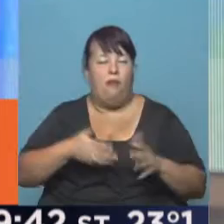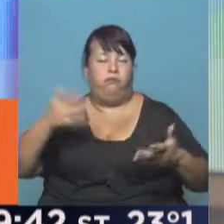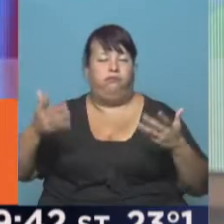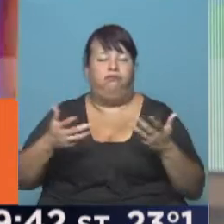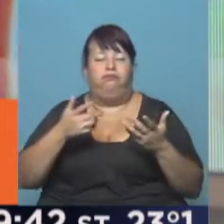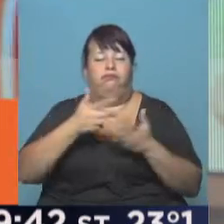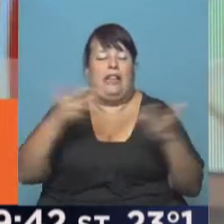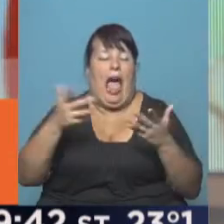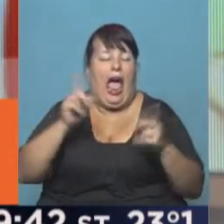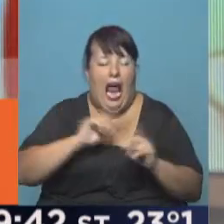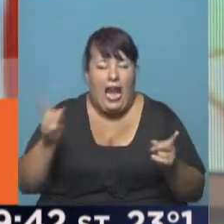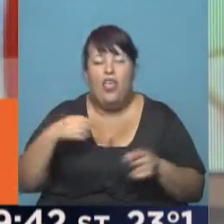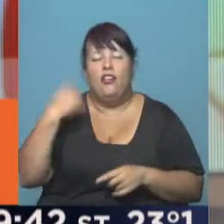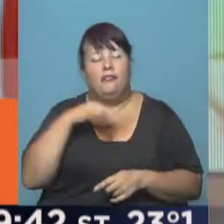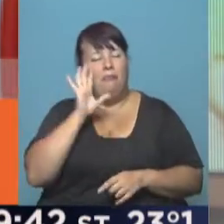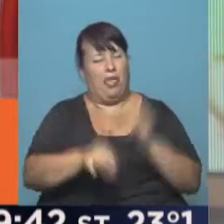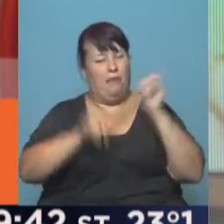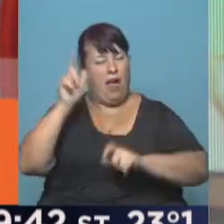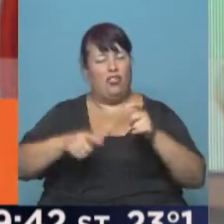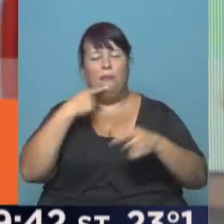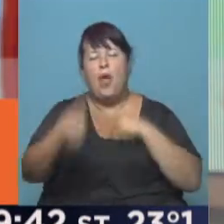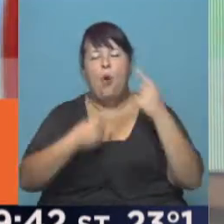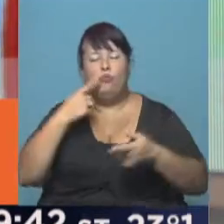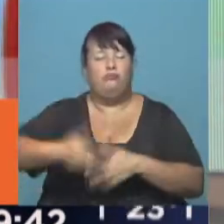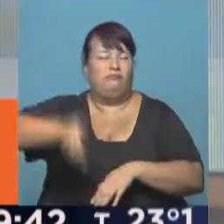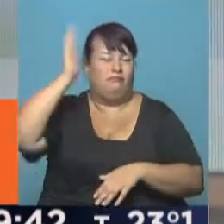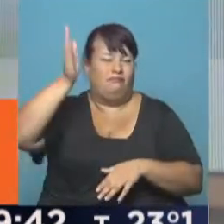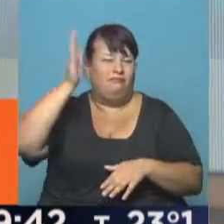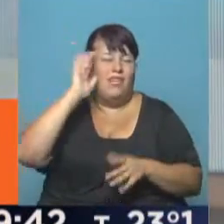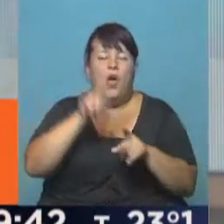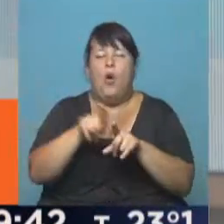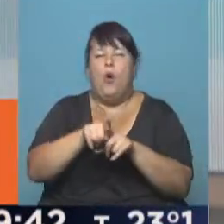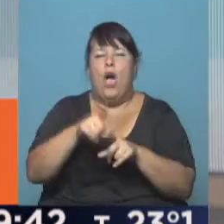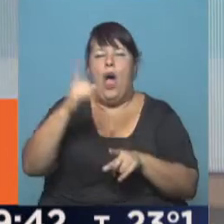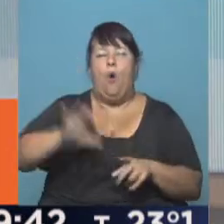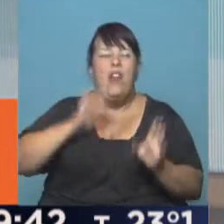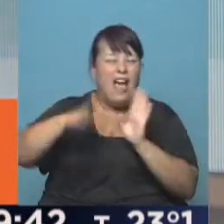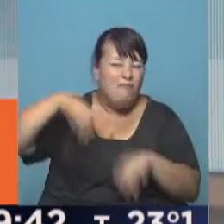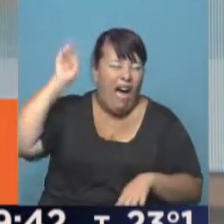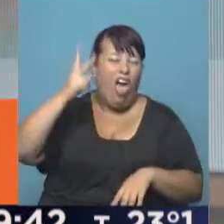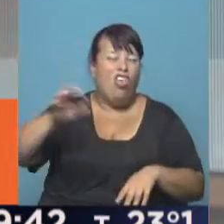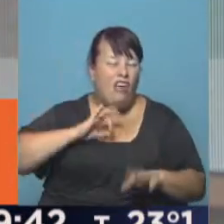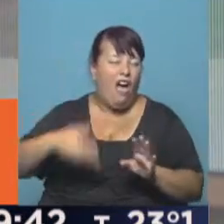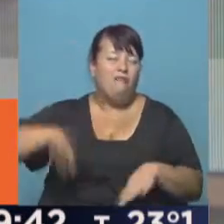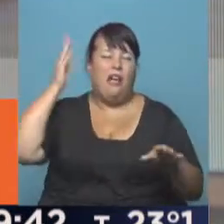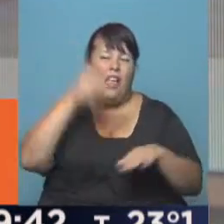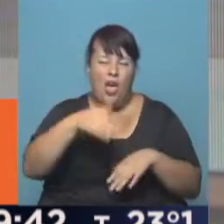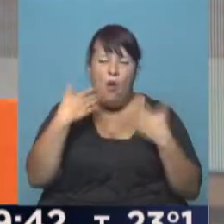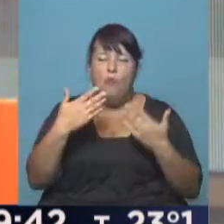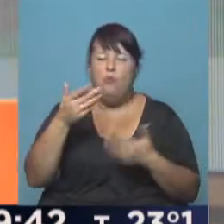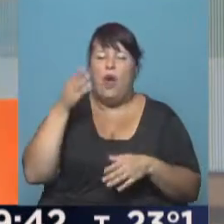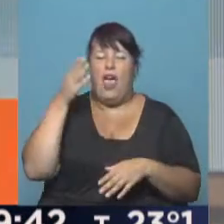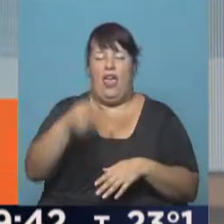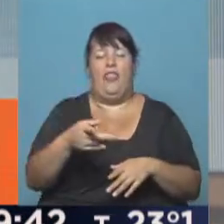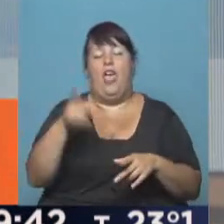consulte tardíamente. Nosotros vemos pacientes que consultan después de más de un año, 2 años y tienen formas